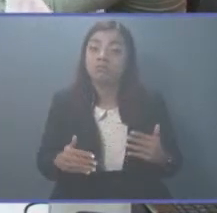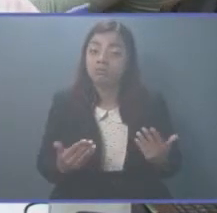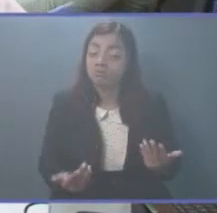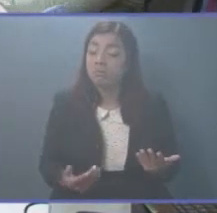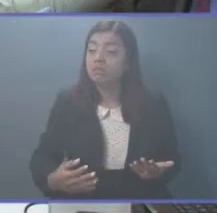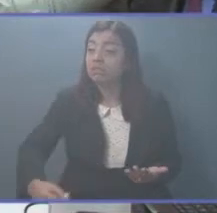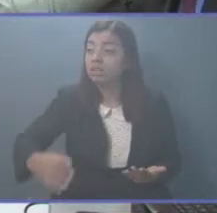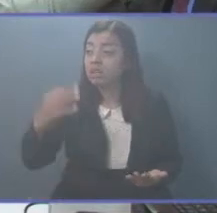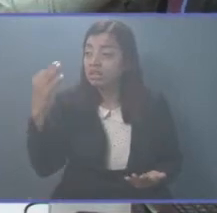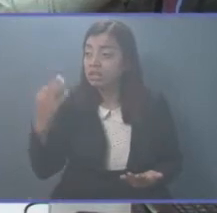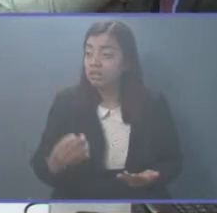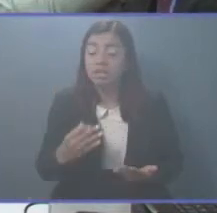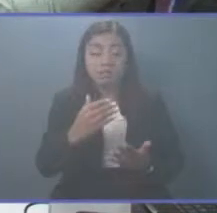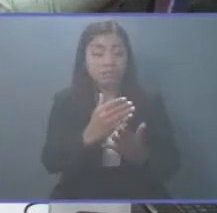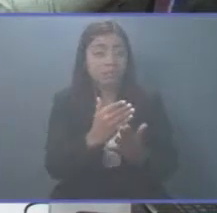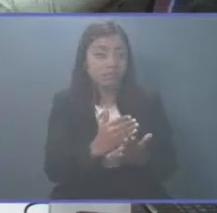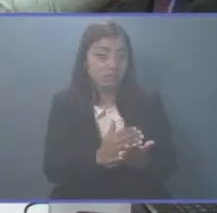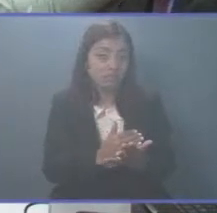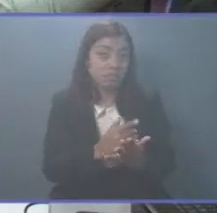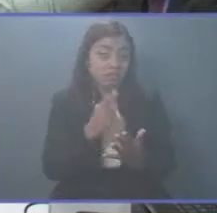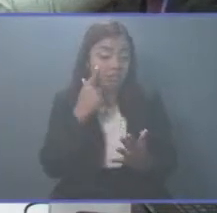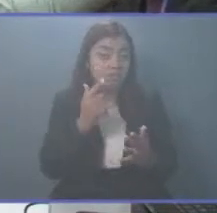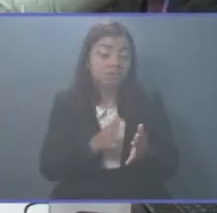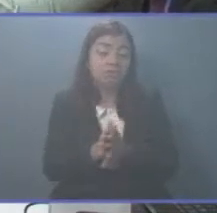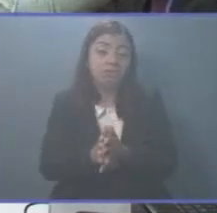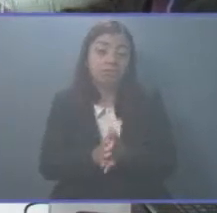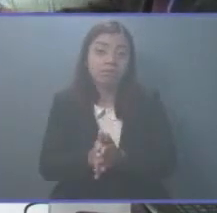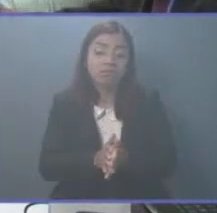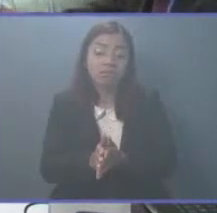de ser designadas en esa prioridad.